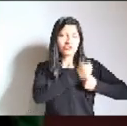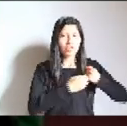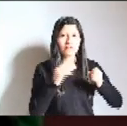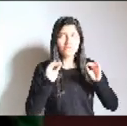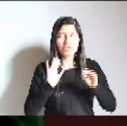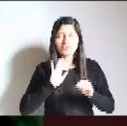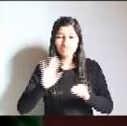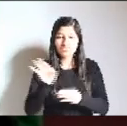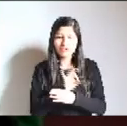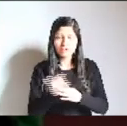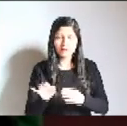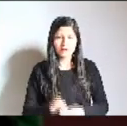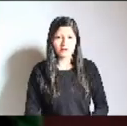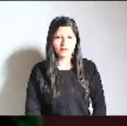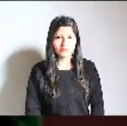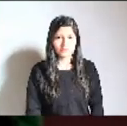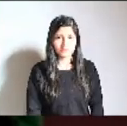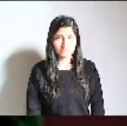a su servicio.